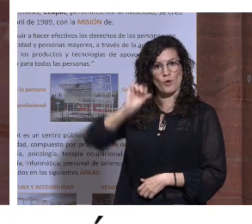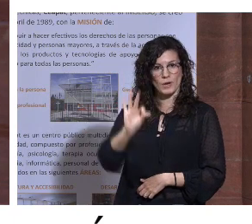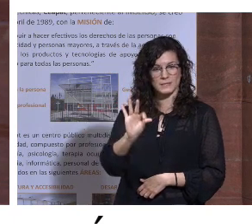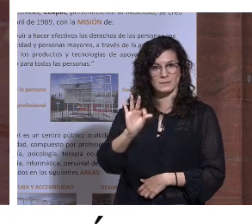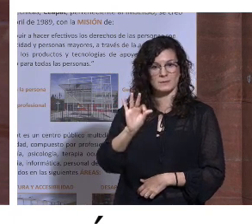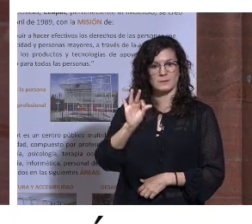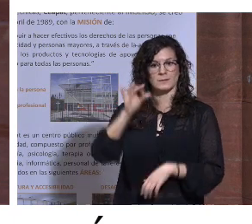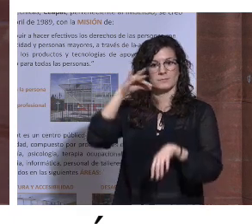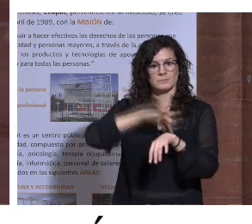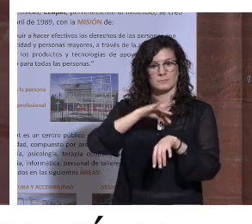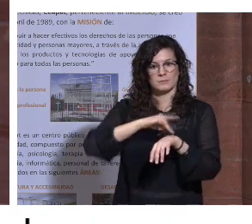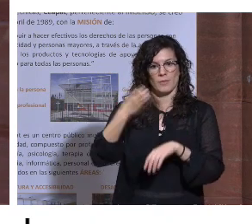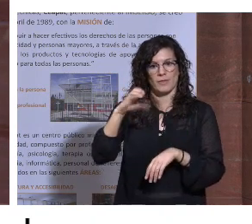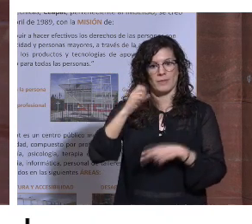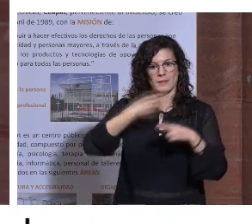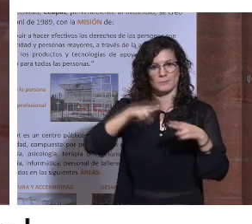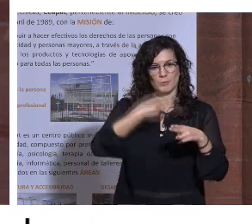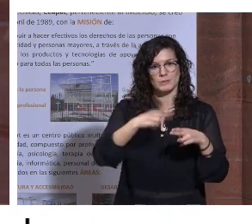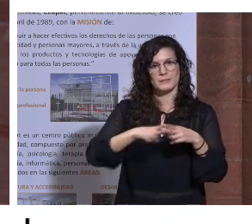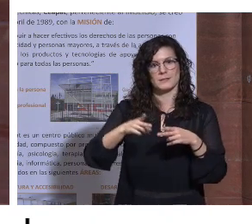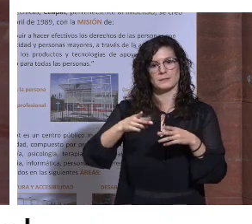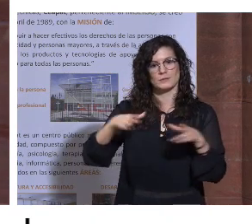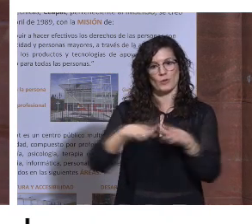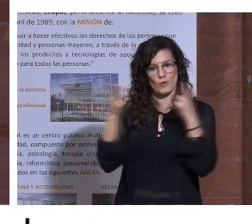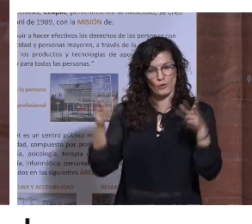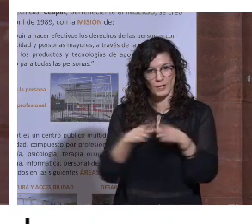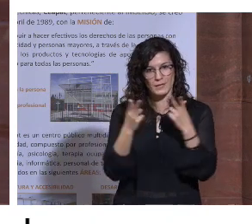doctor en Ciencias Políticas y Sociología, consultor social,